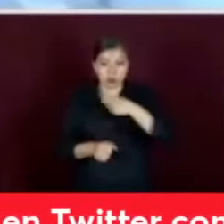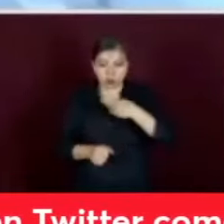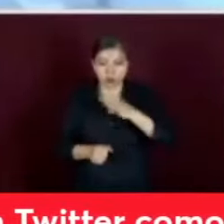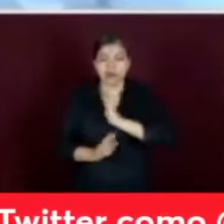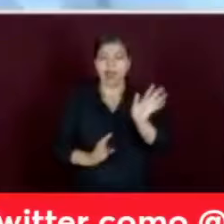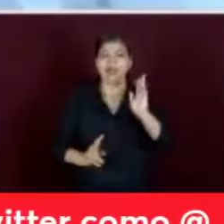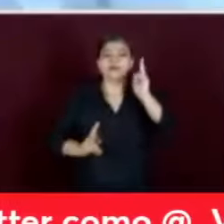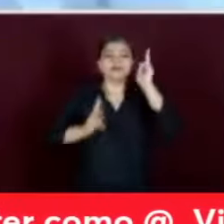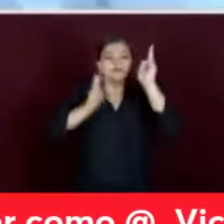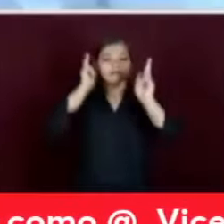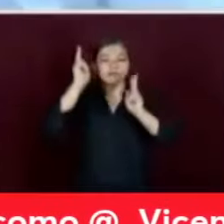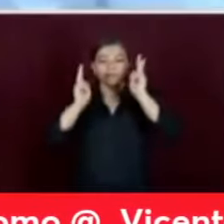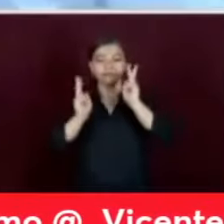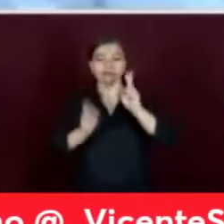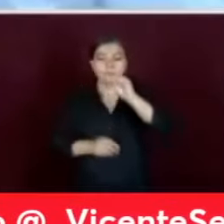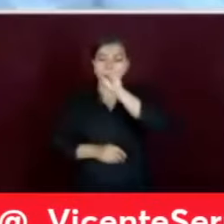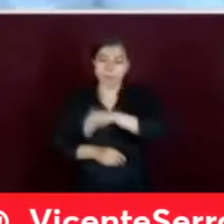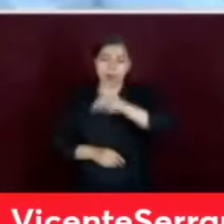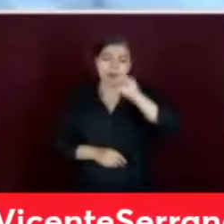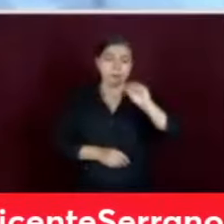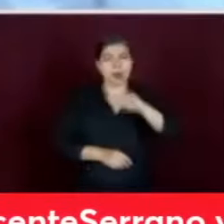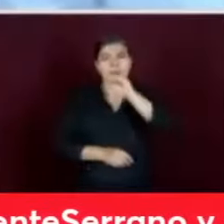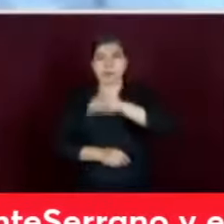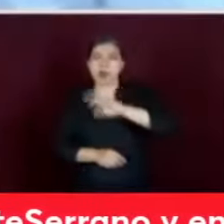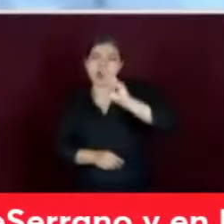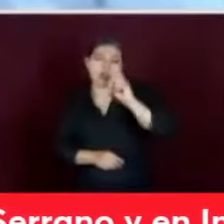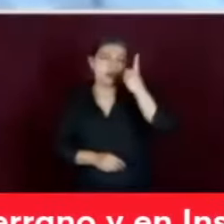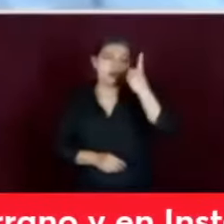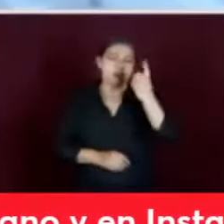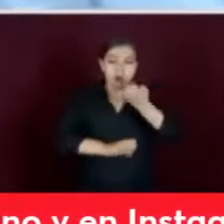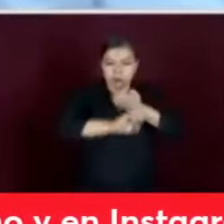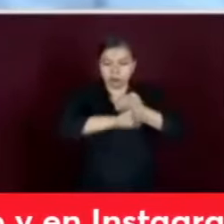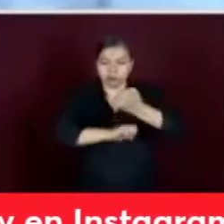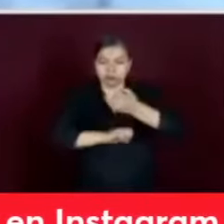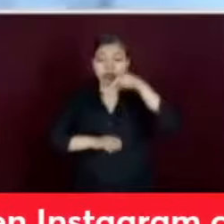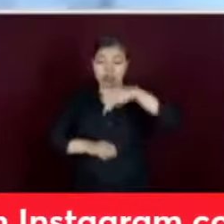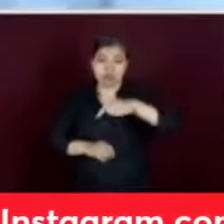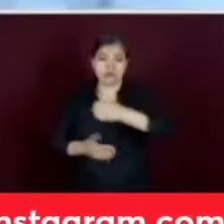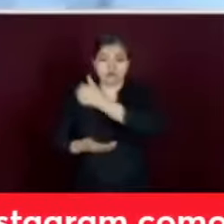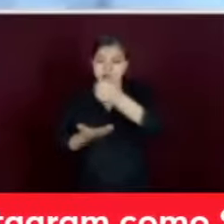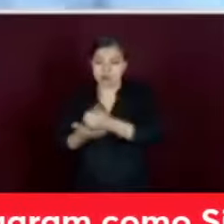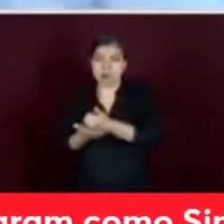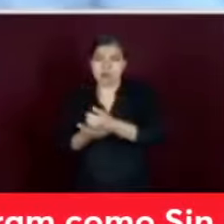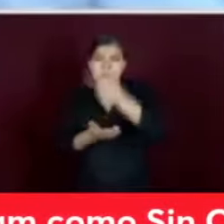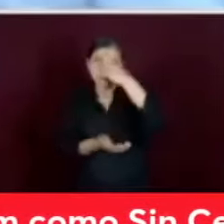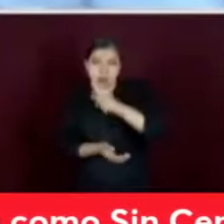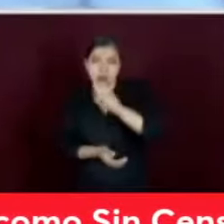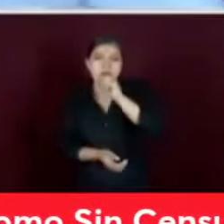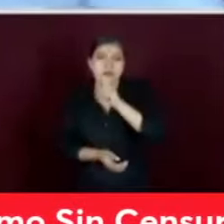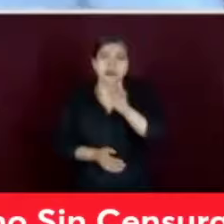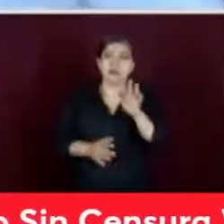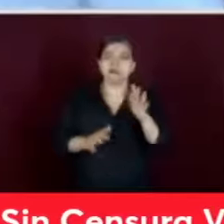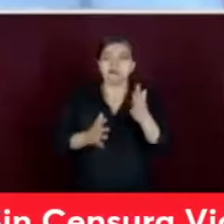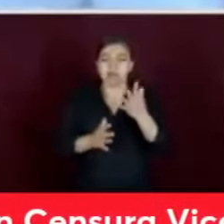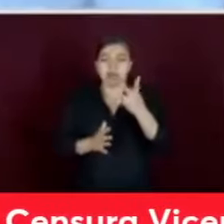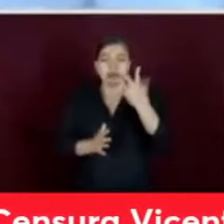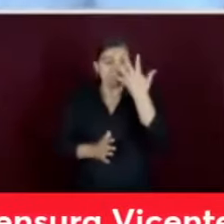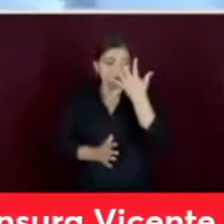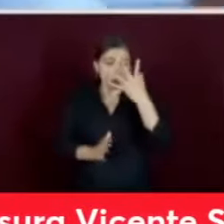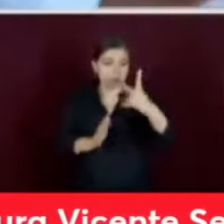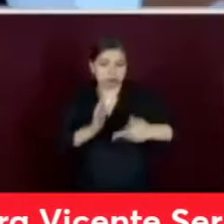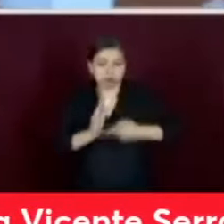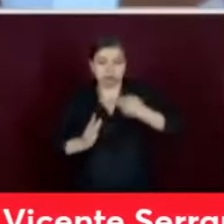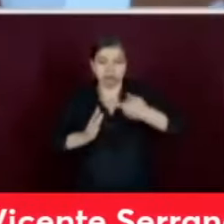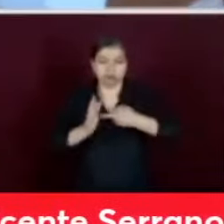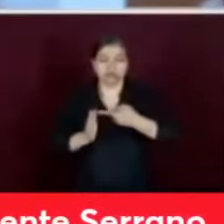visitado los 31 estados y la Ciudad de México cerca de 5 veces